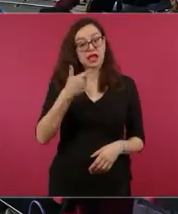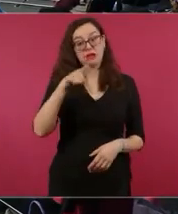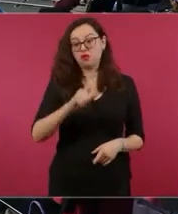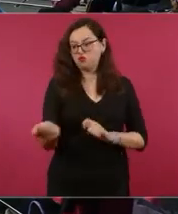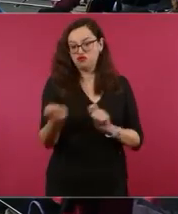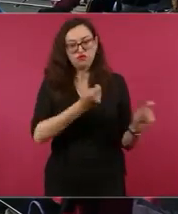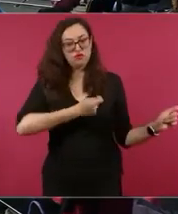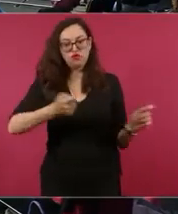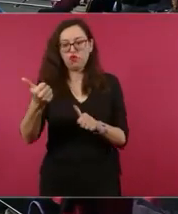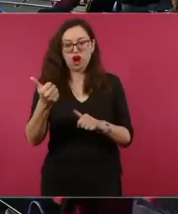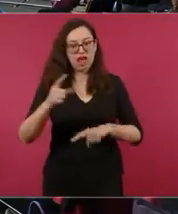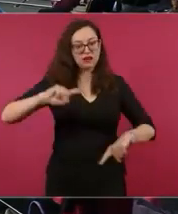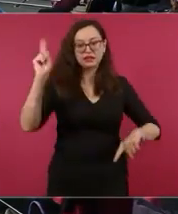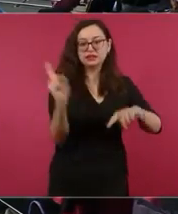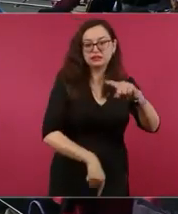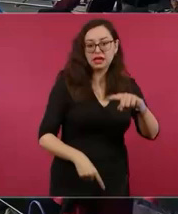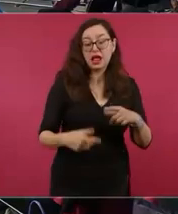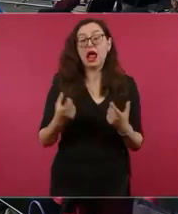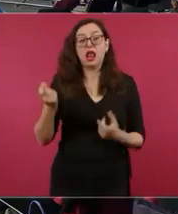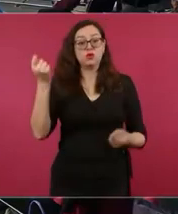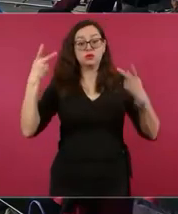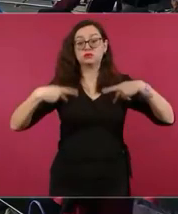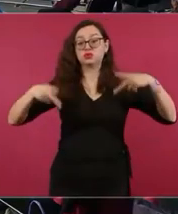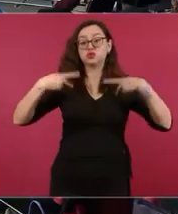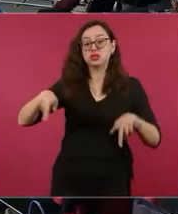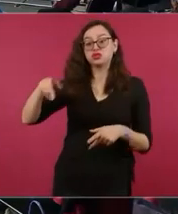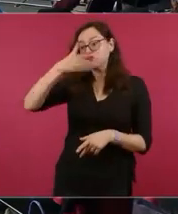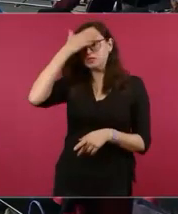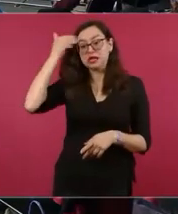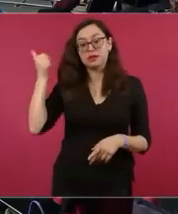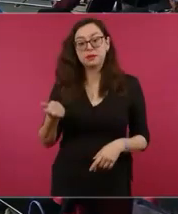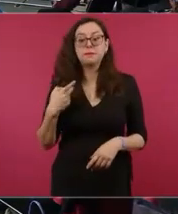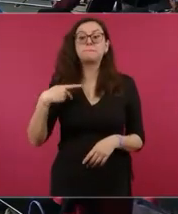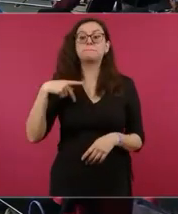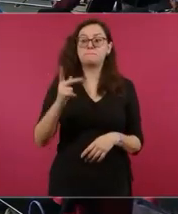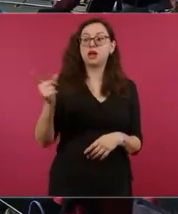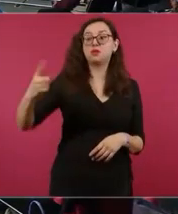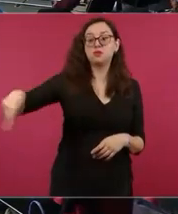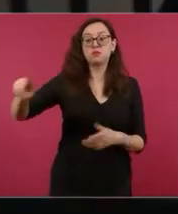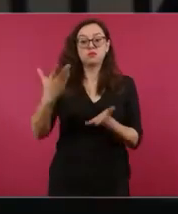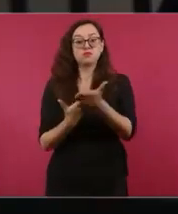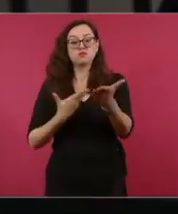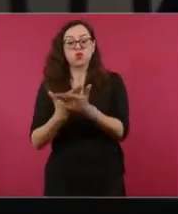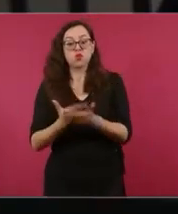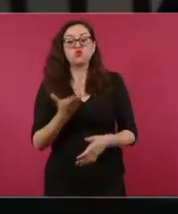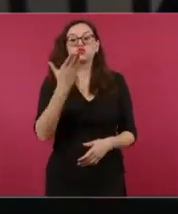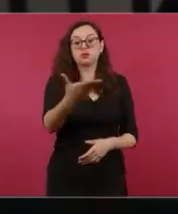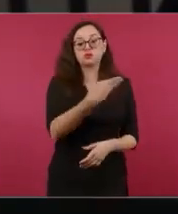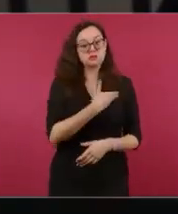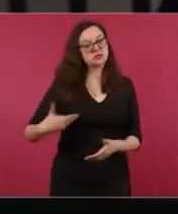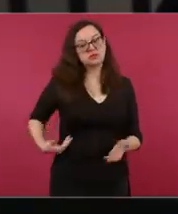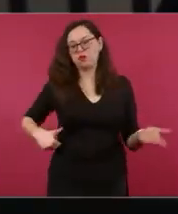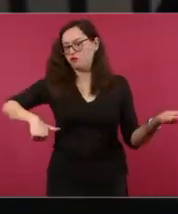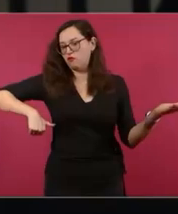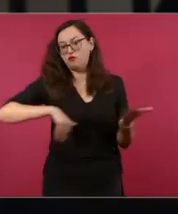ya muchos lo olvidaron, pero este proyecto buscaba destituirlo por argumentar que se había violado